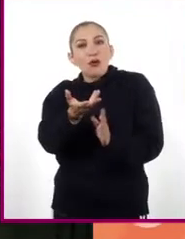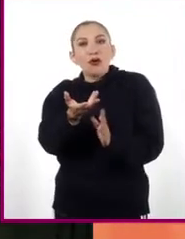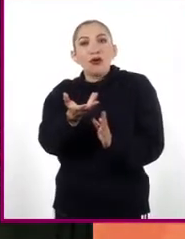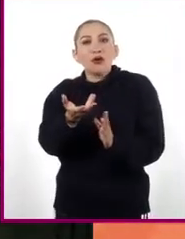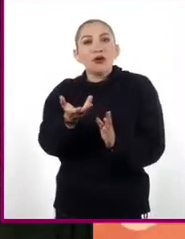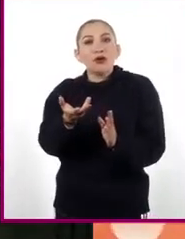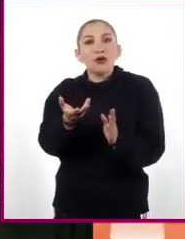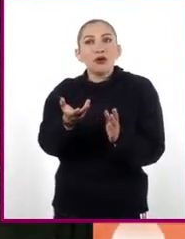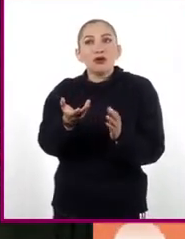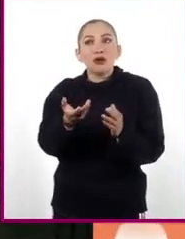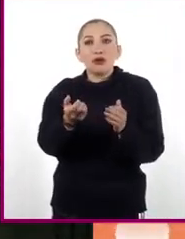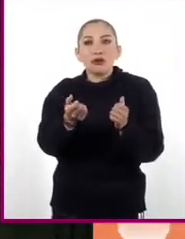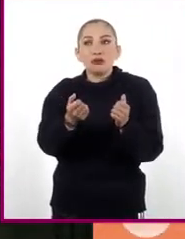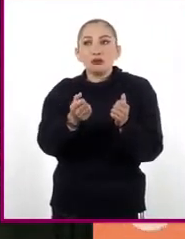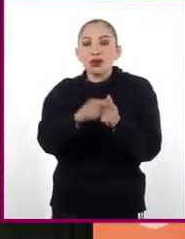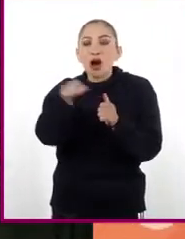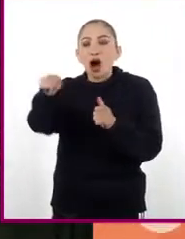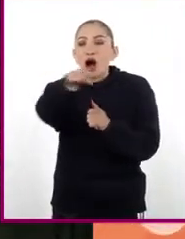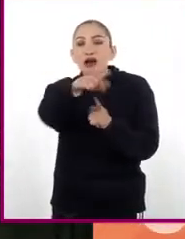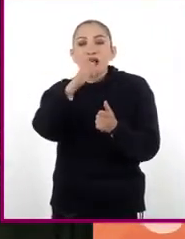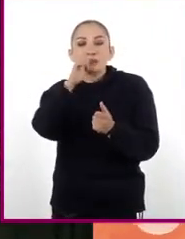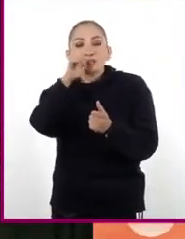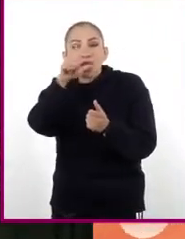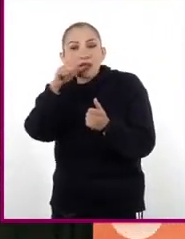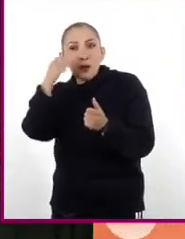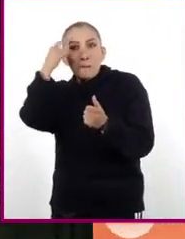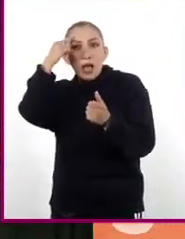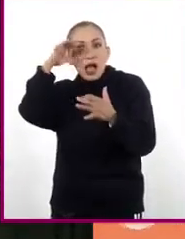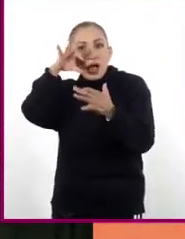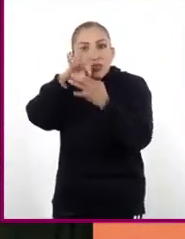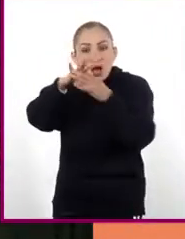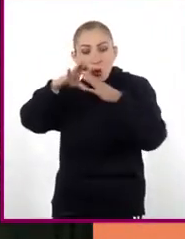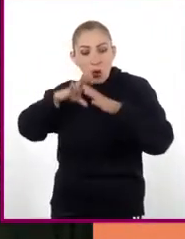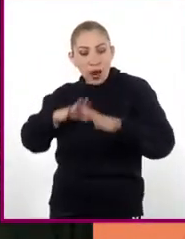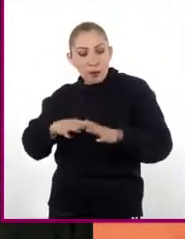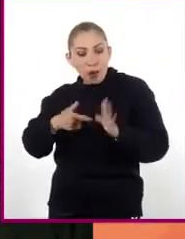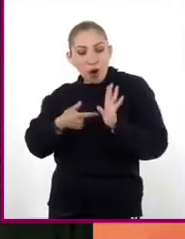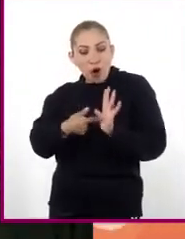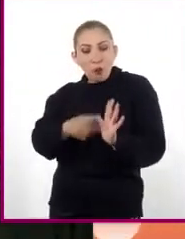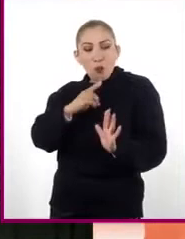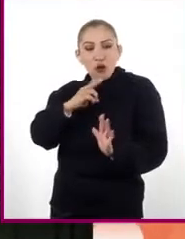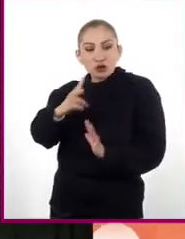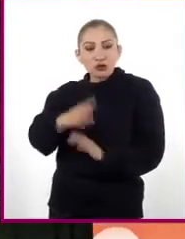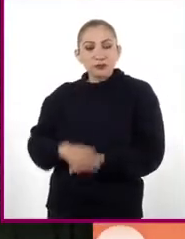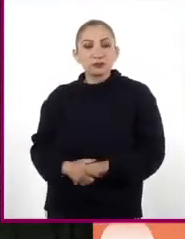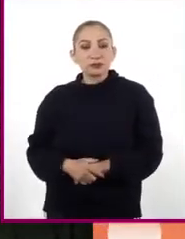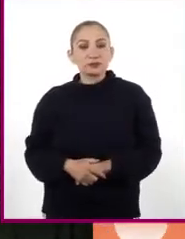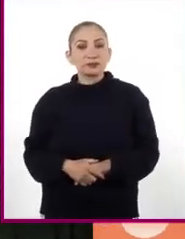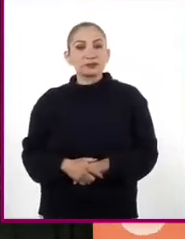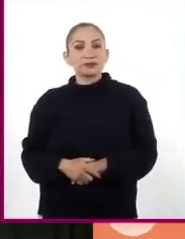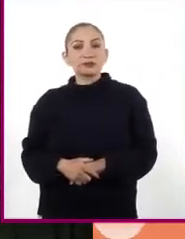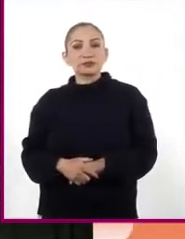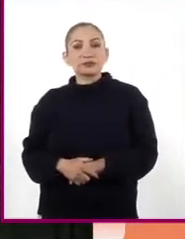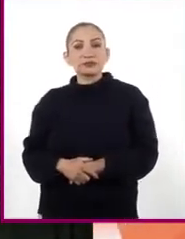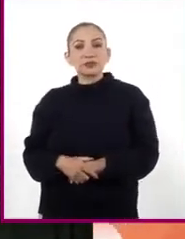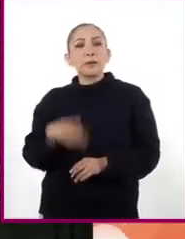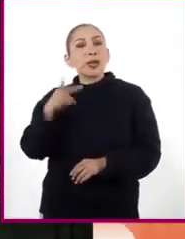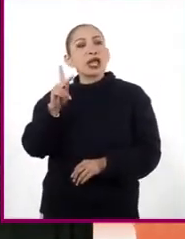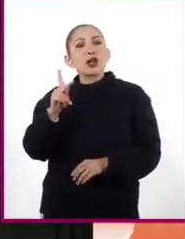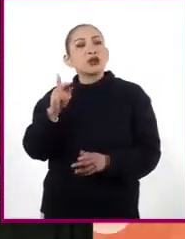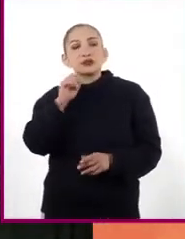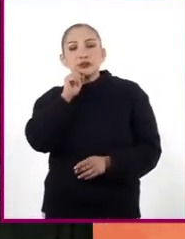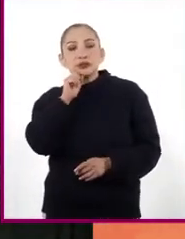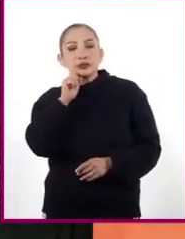con el espíritu, con la mente, con el cuerpo, con la voz, pero